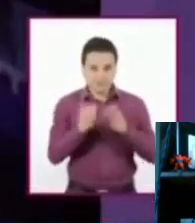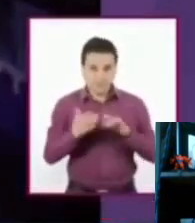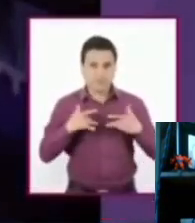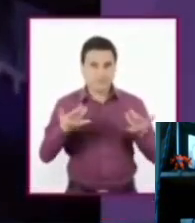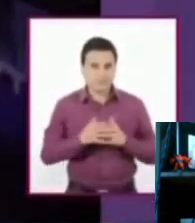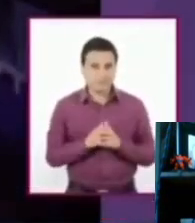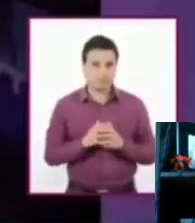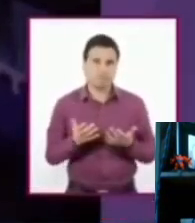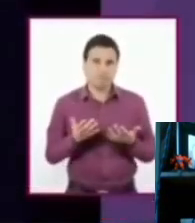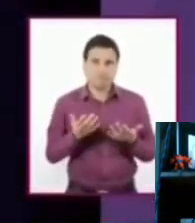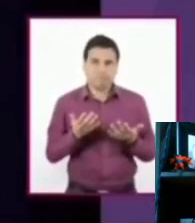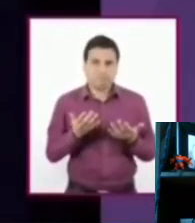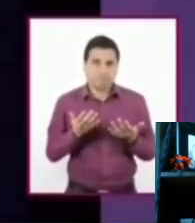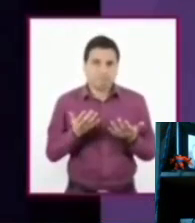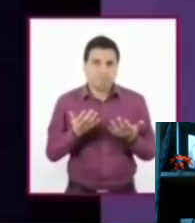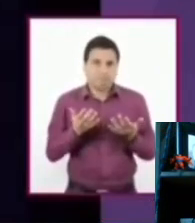white